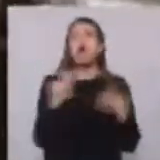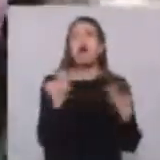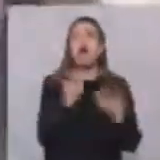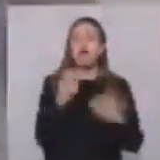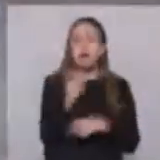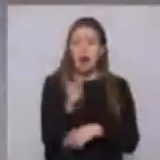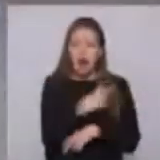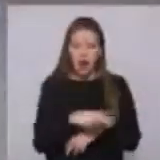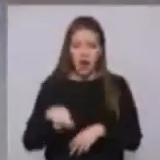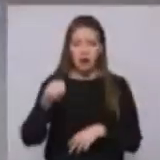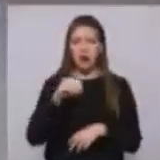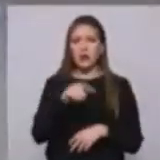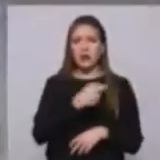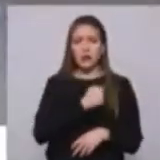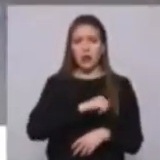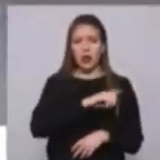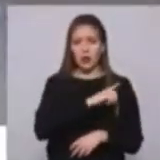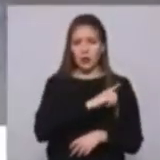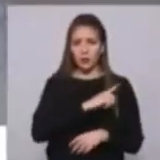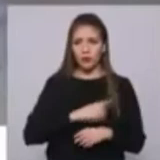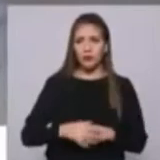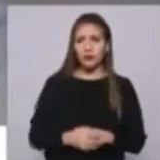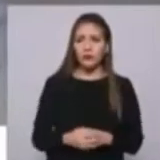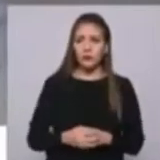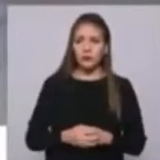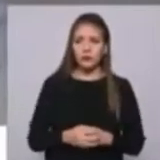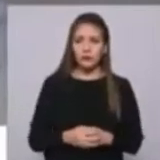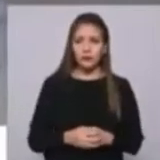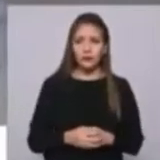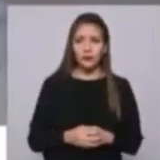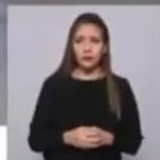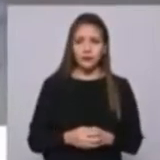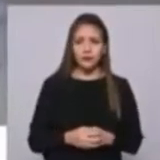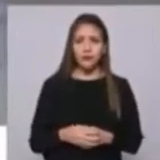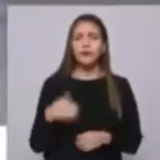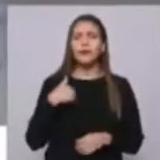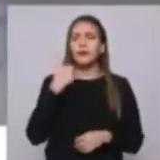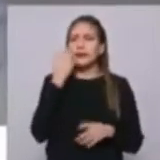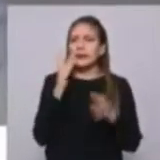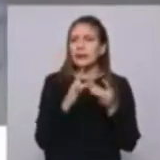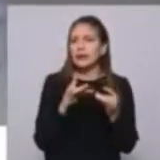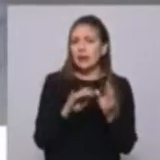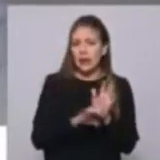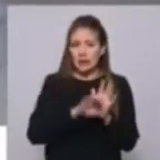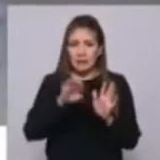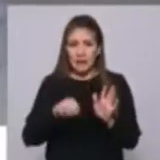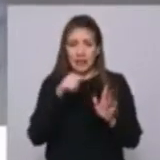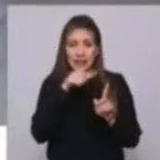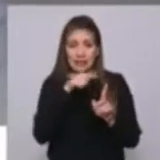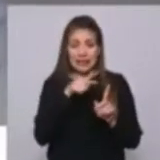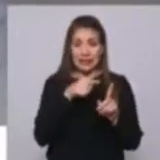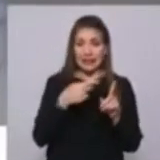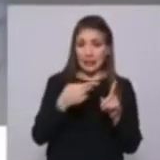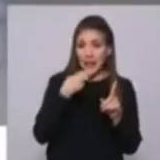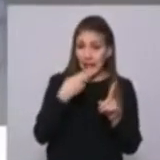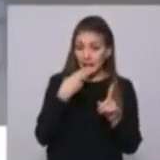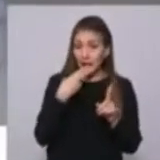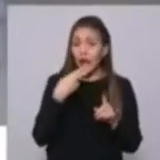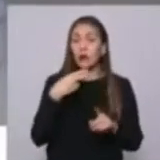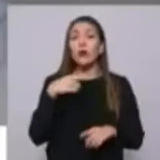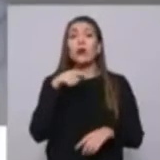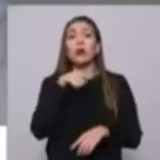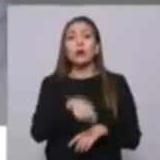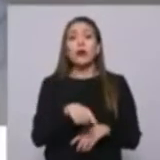salud. Yo quiero señalar que en el caso del tabaco, el último ajuste a